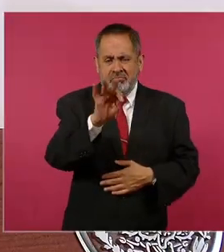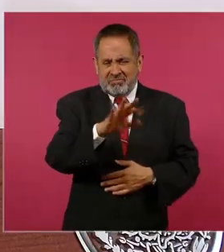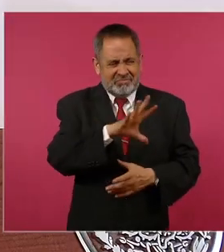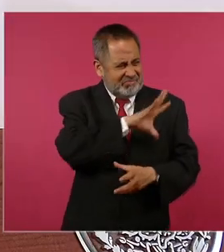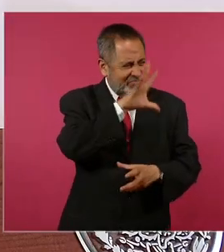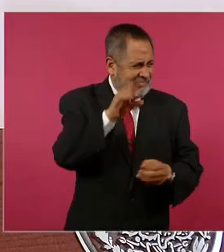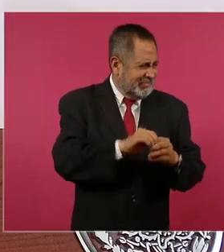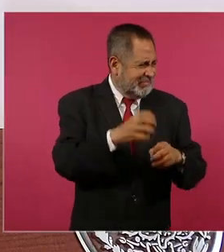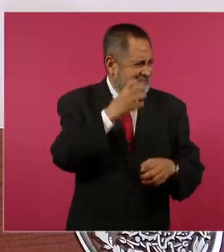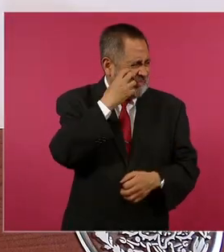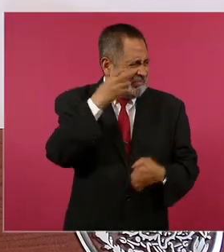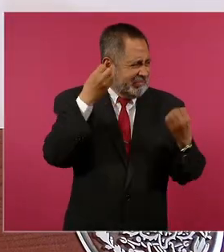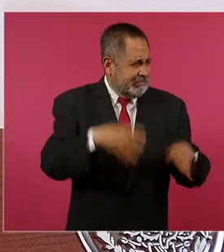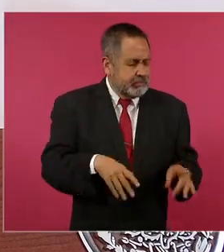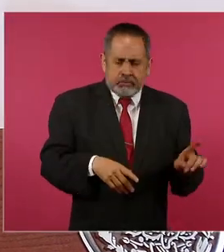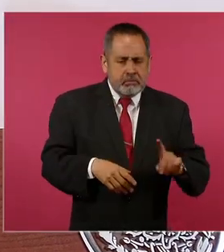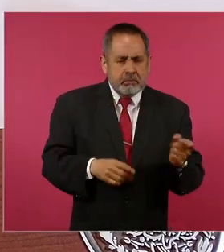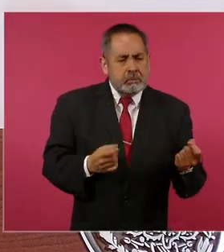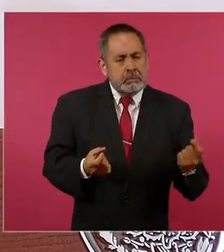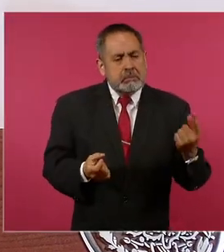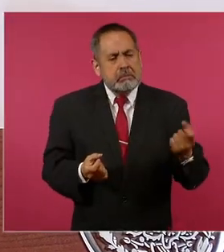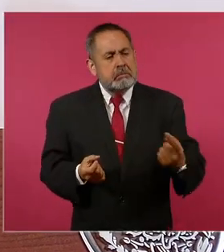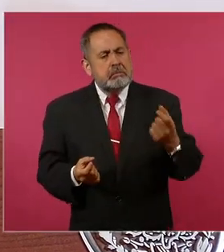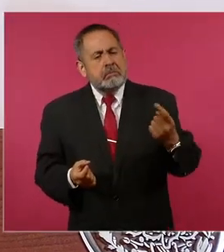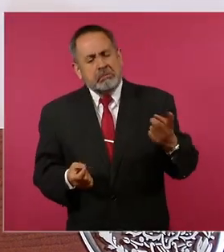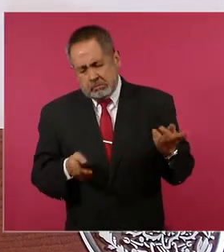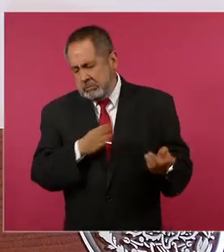podrido. Pero a ver,